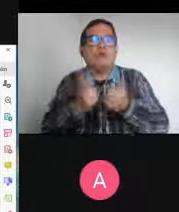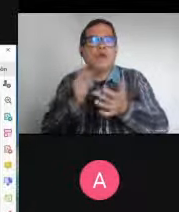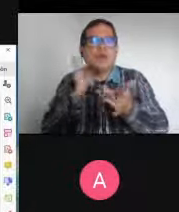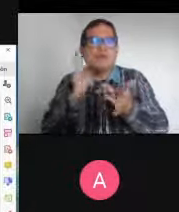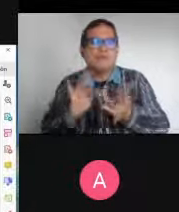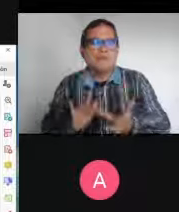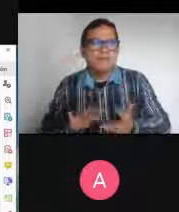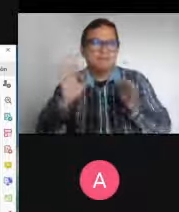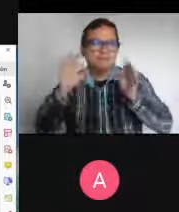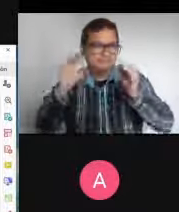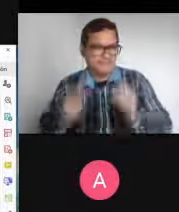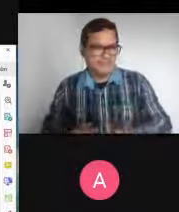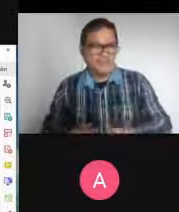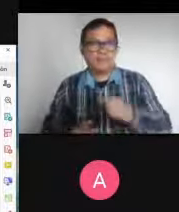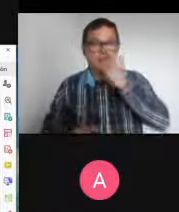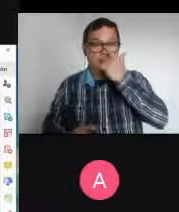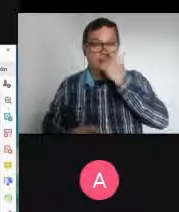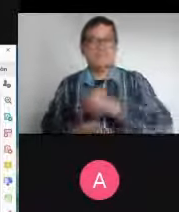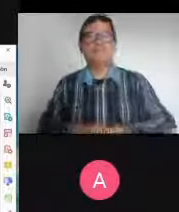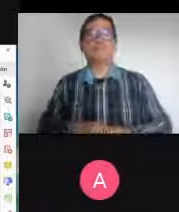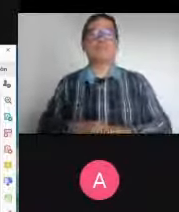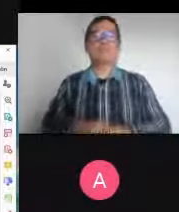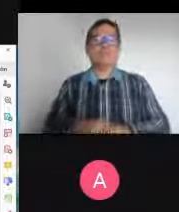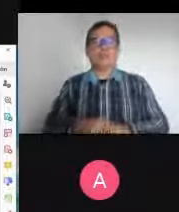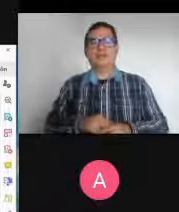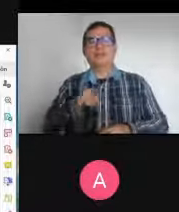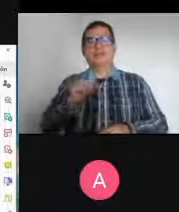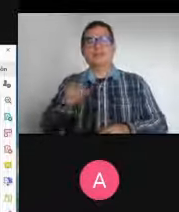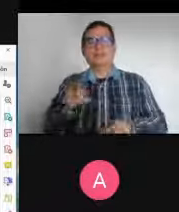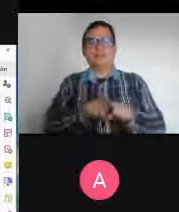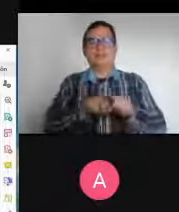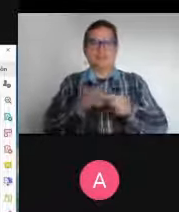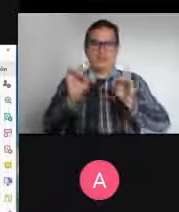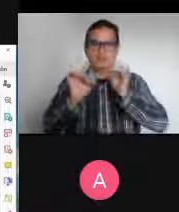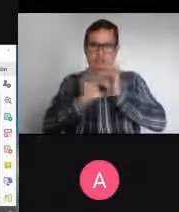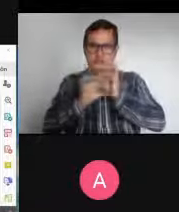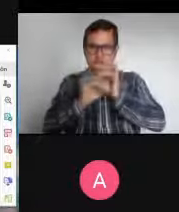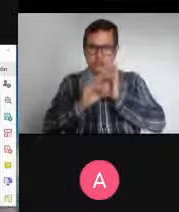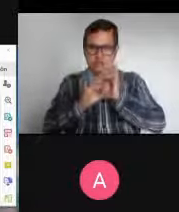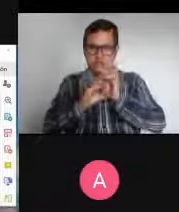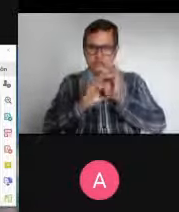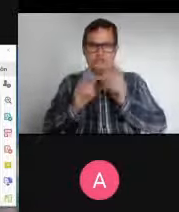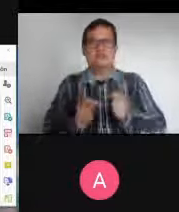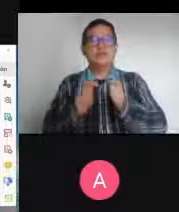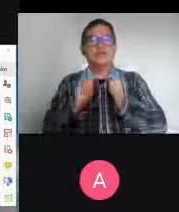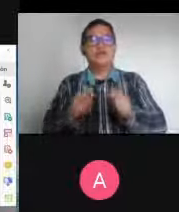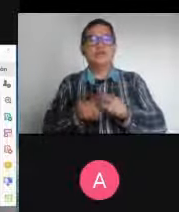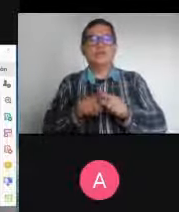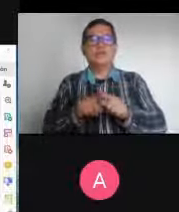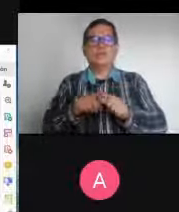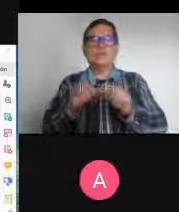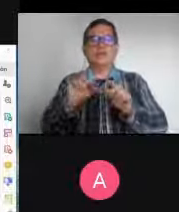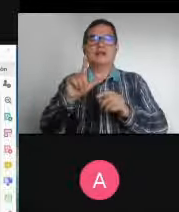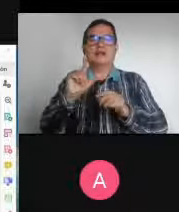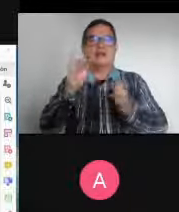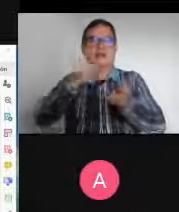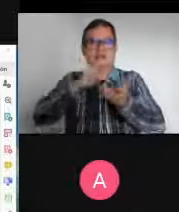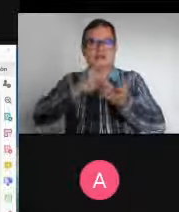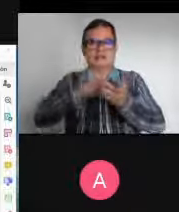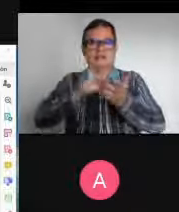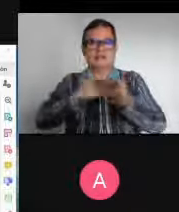Bueno, vamos a ir a la hora. Bueno, voy a colocar en el chat el link de asistencia que les había dicho,